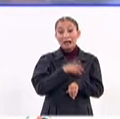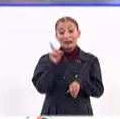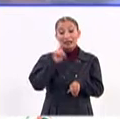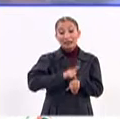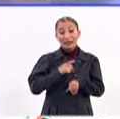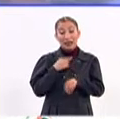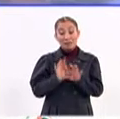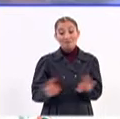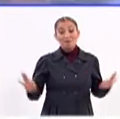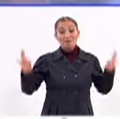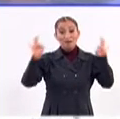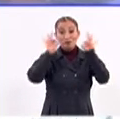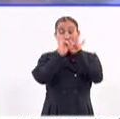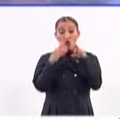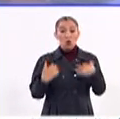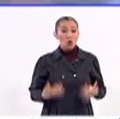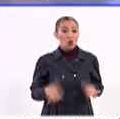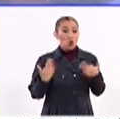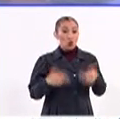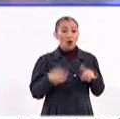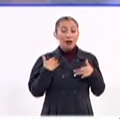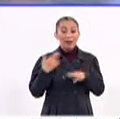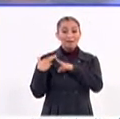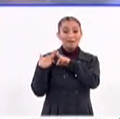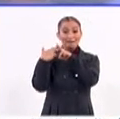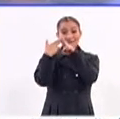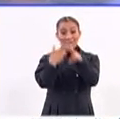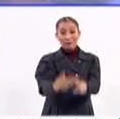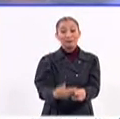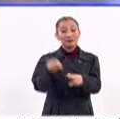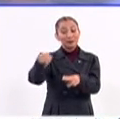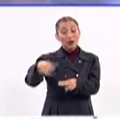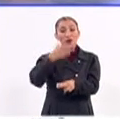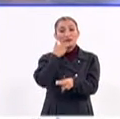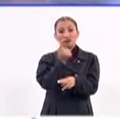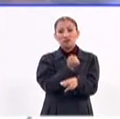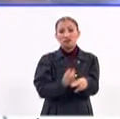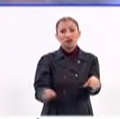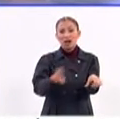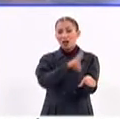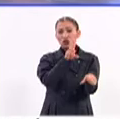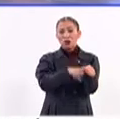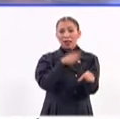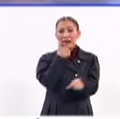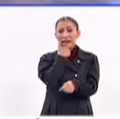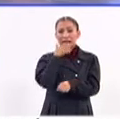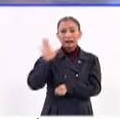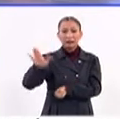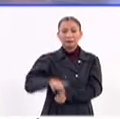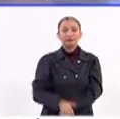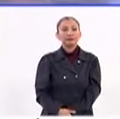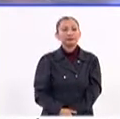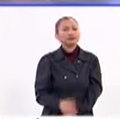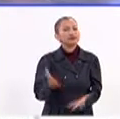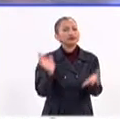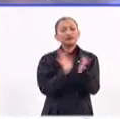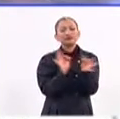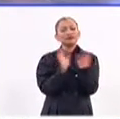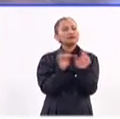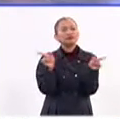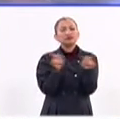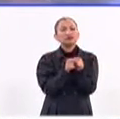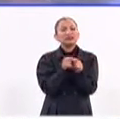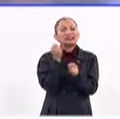el día tan grande de la celebración de este gran naturalista británico. Platíquenos un poco,